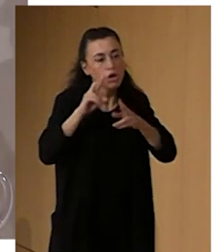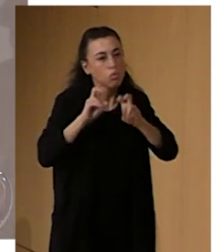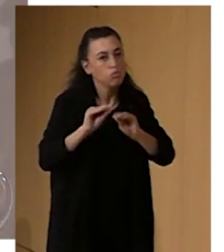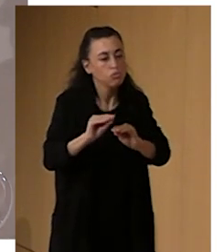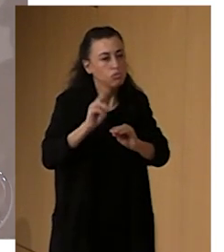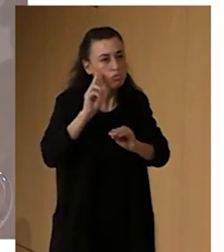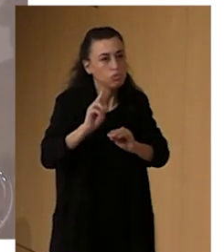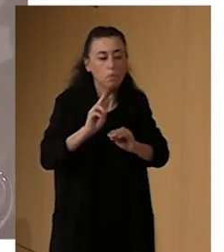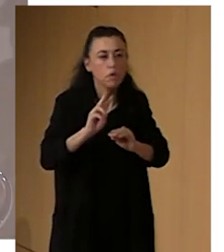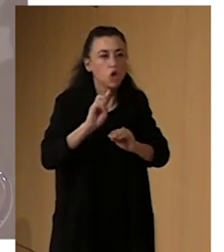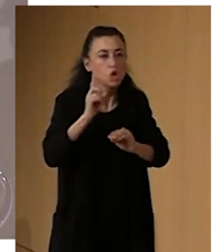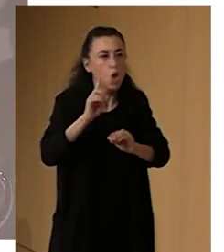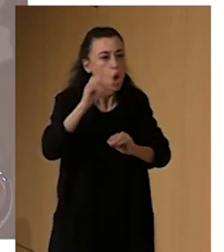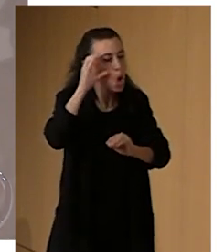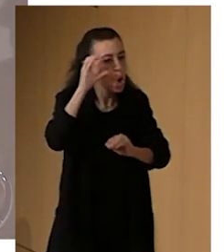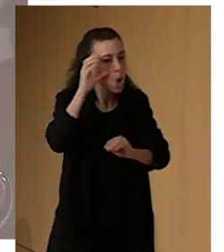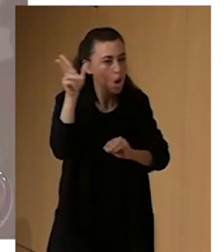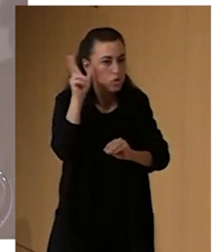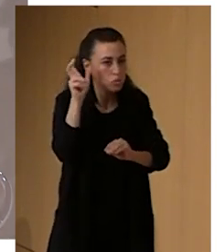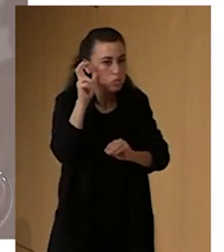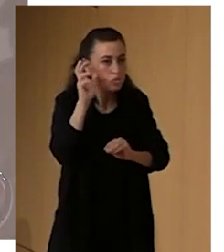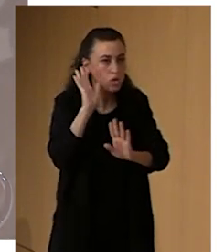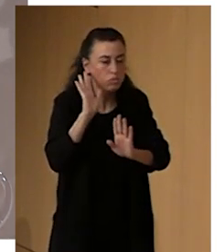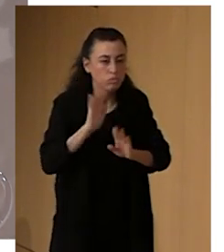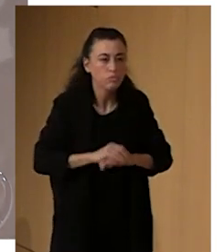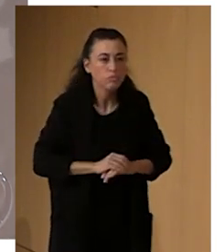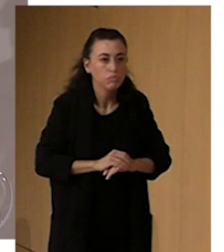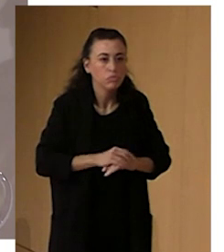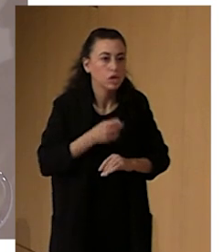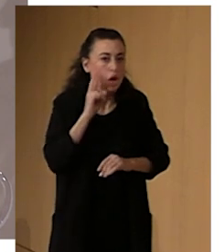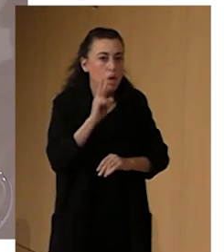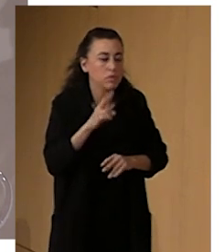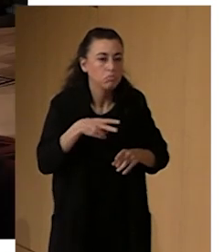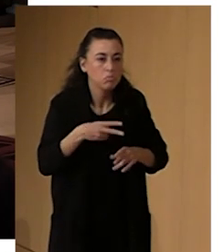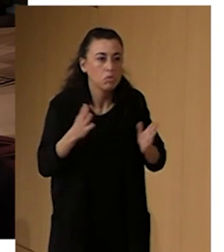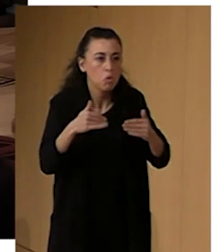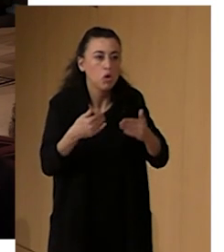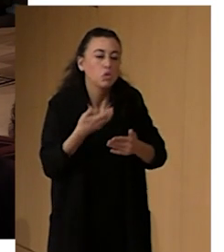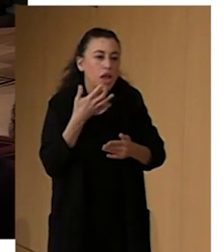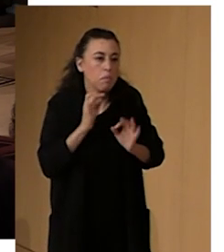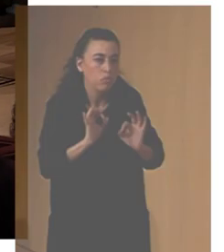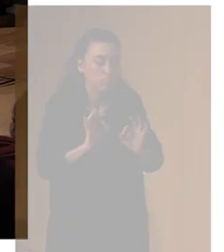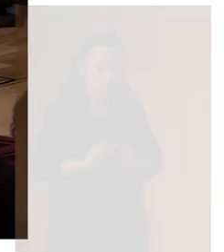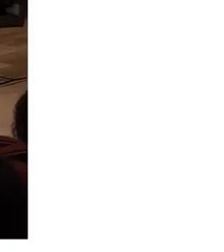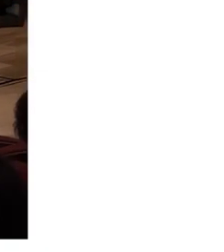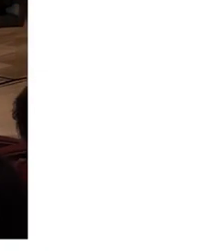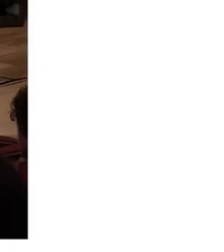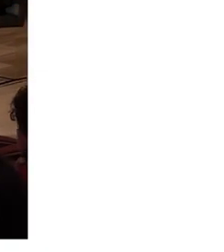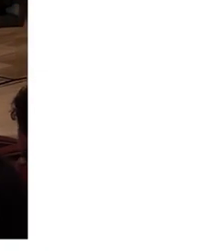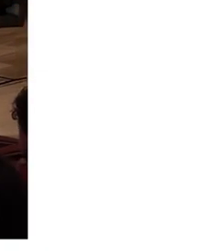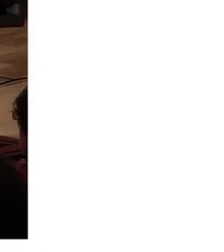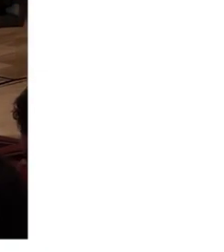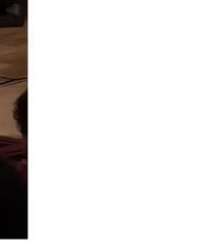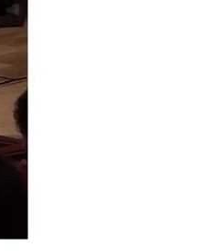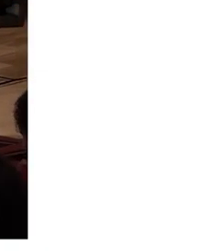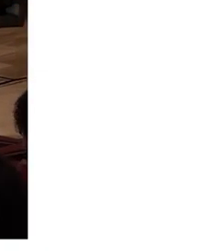escucha No simplemente sin utilizar para nada la vista no Bueno un un un ejemplo Tenemos también una experiencia muy interesante